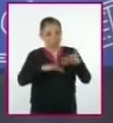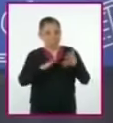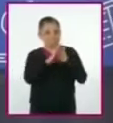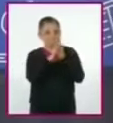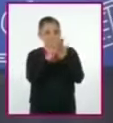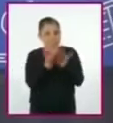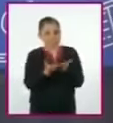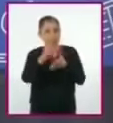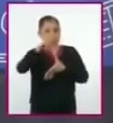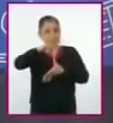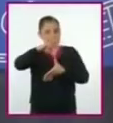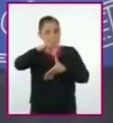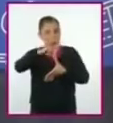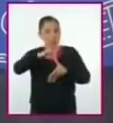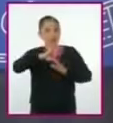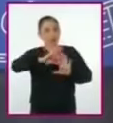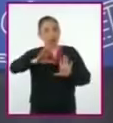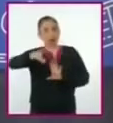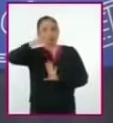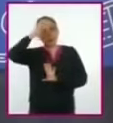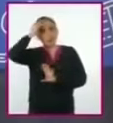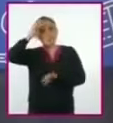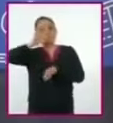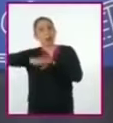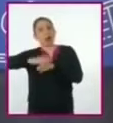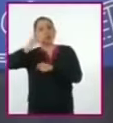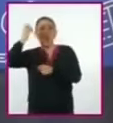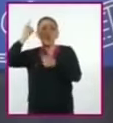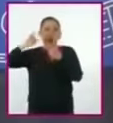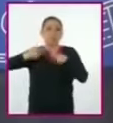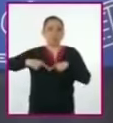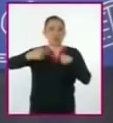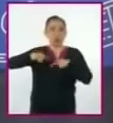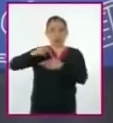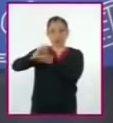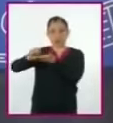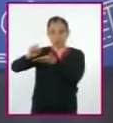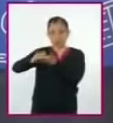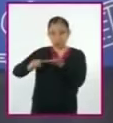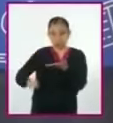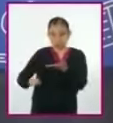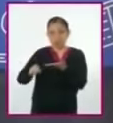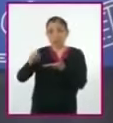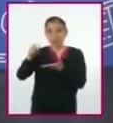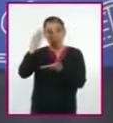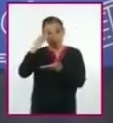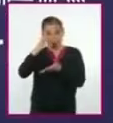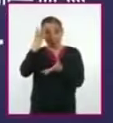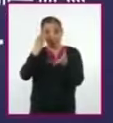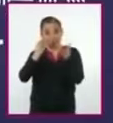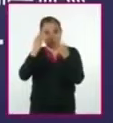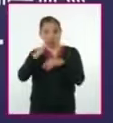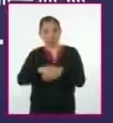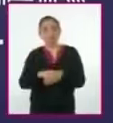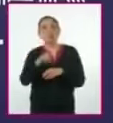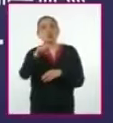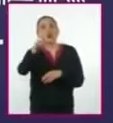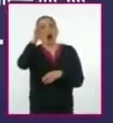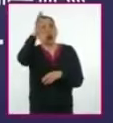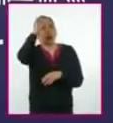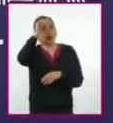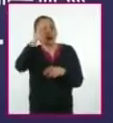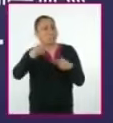latinoamericana. Hemos aprendido más sobre algunos autores. Se ve que vamos aprendiendo. ¿Recuerdan